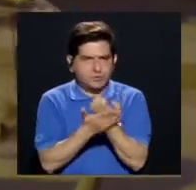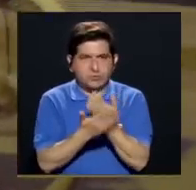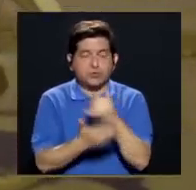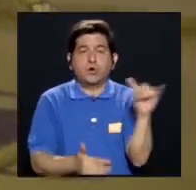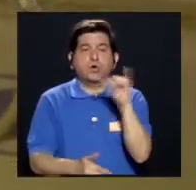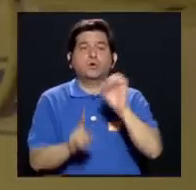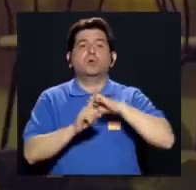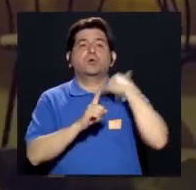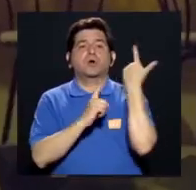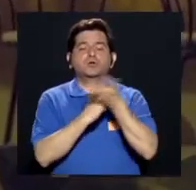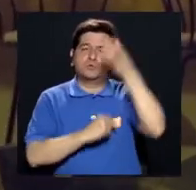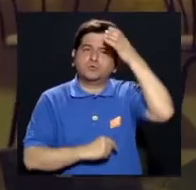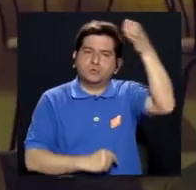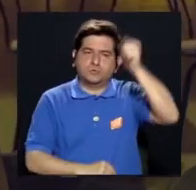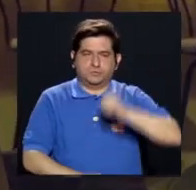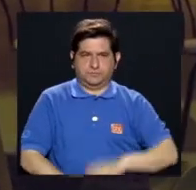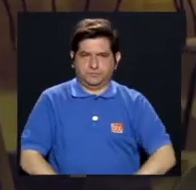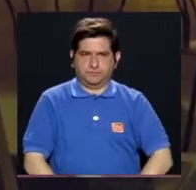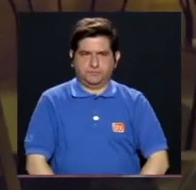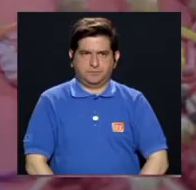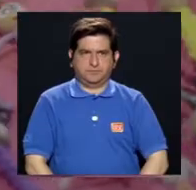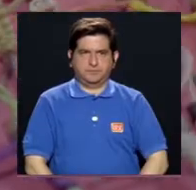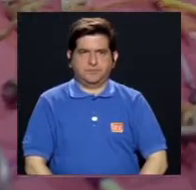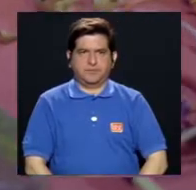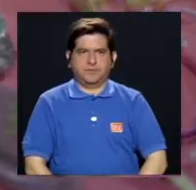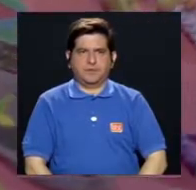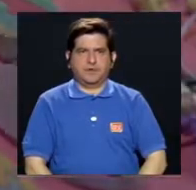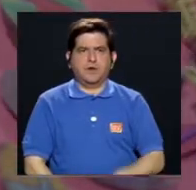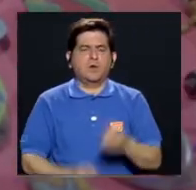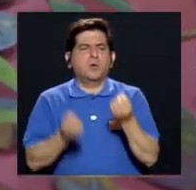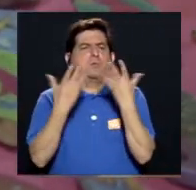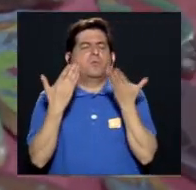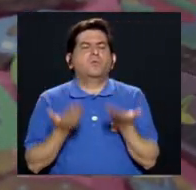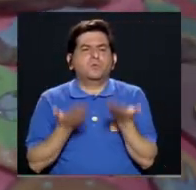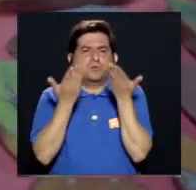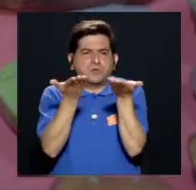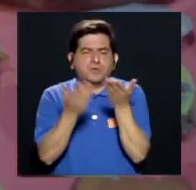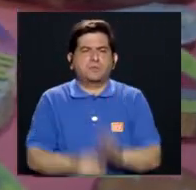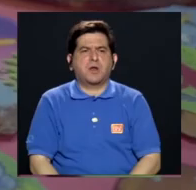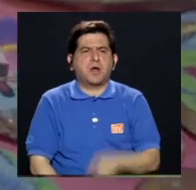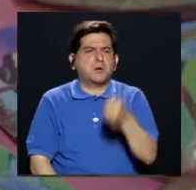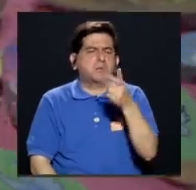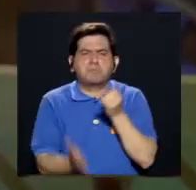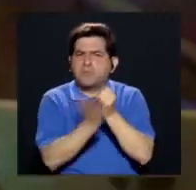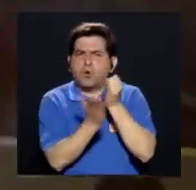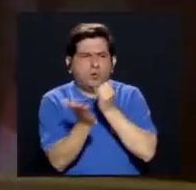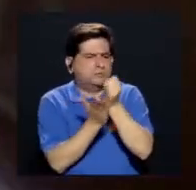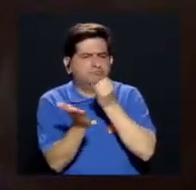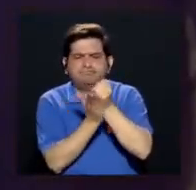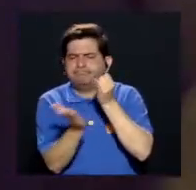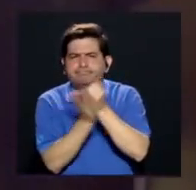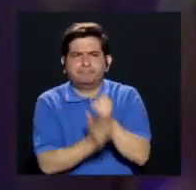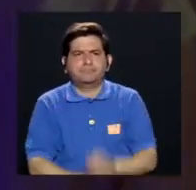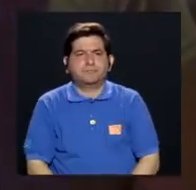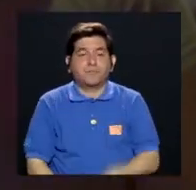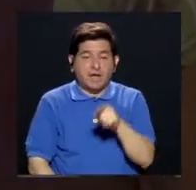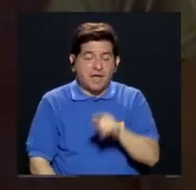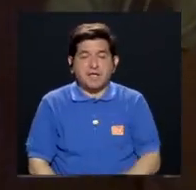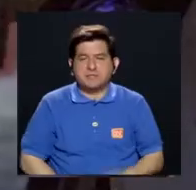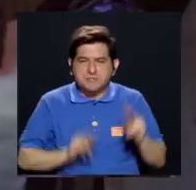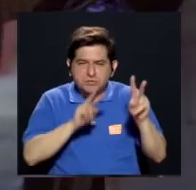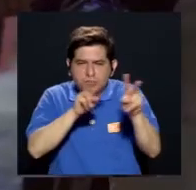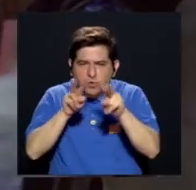sino también social y cultural. Tiene mucho que ofrecer y ha sido muy poco indagado, entonces el